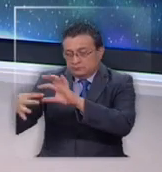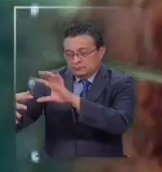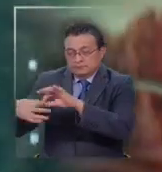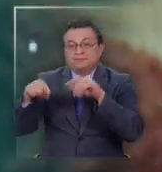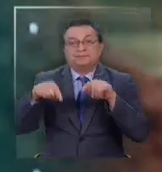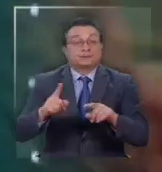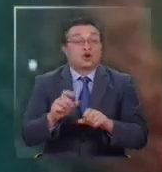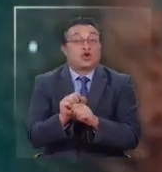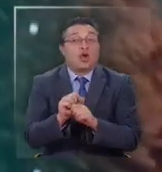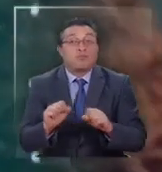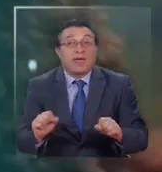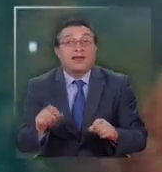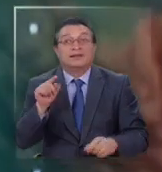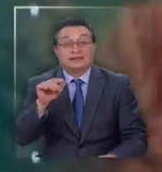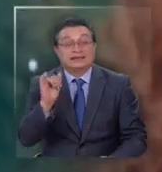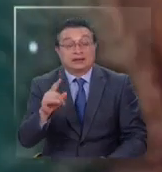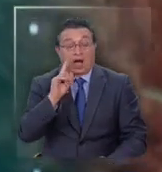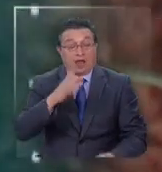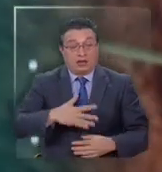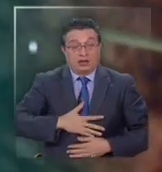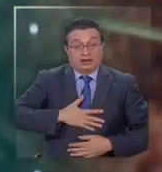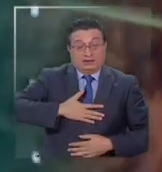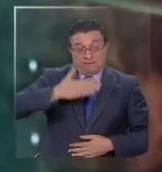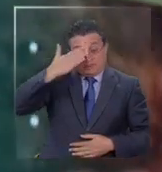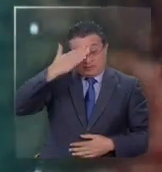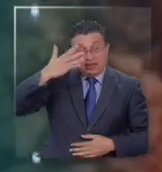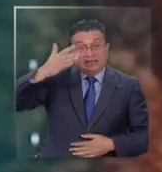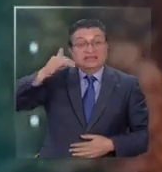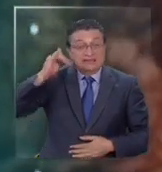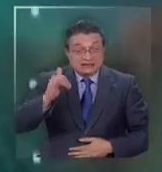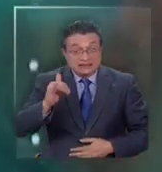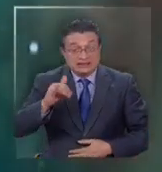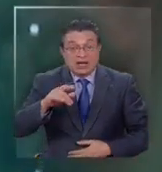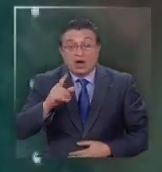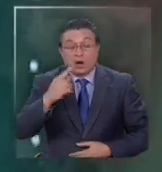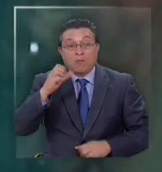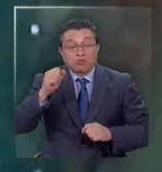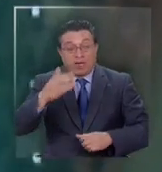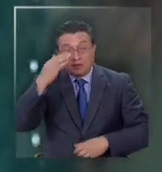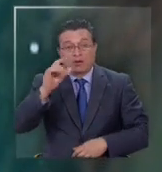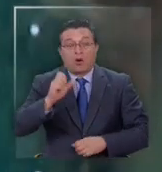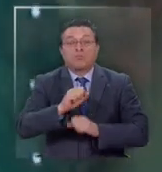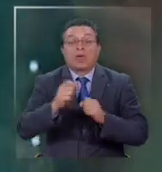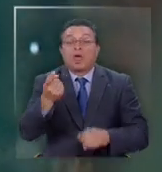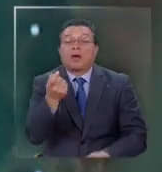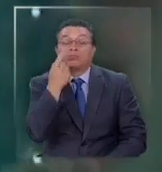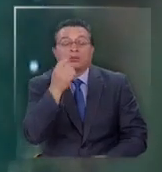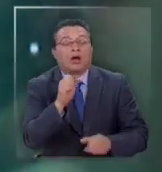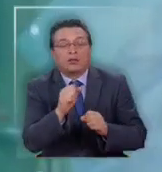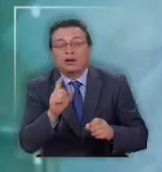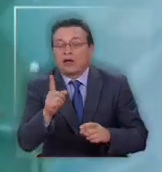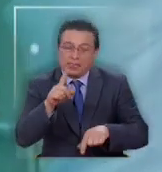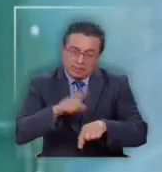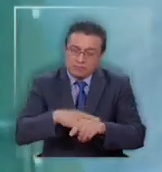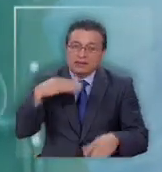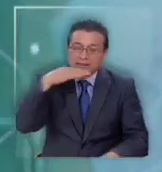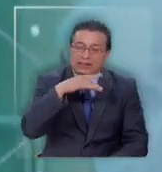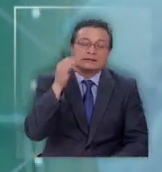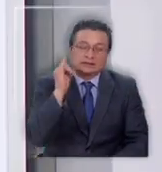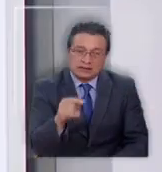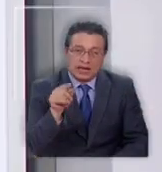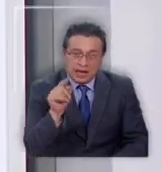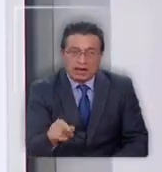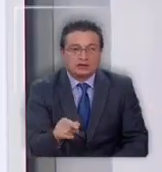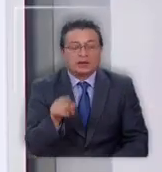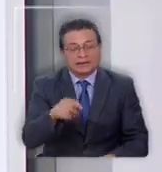ocurrir es que aquellos que sí tienen síntomas pueden presentar una enfermedad no puedan hacerse un diagnóstico pertinente y a tiempo es muy bien